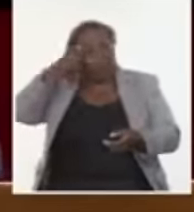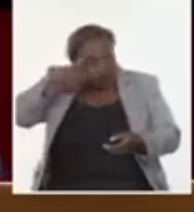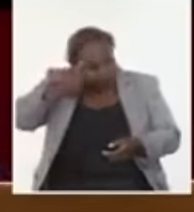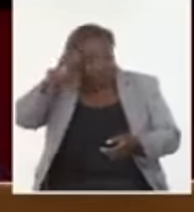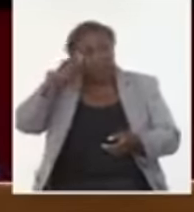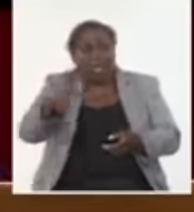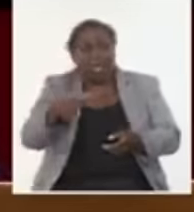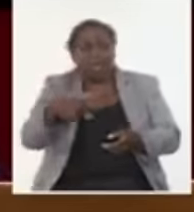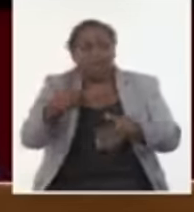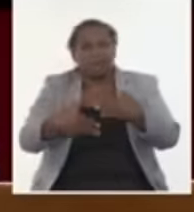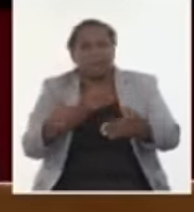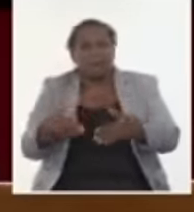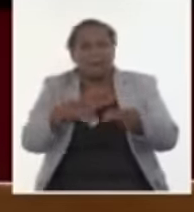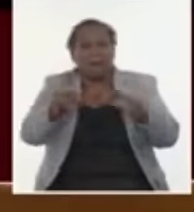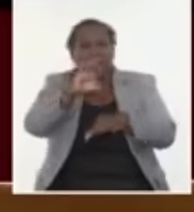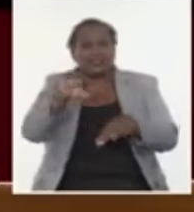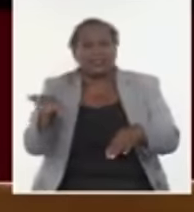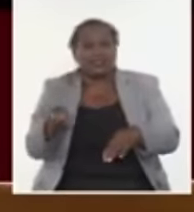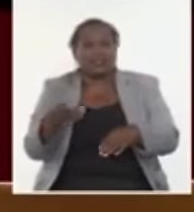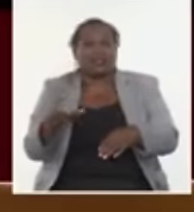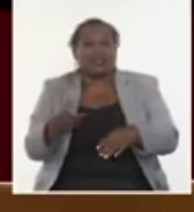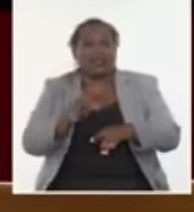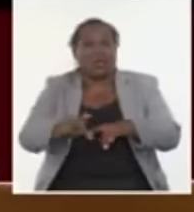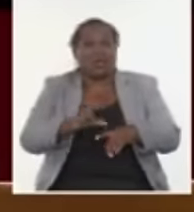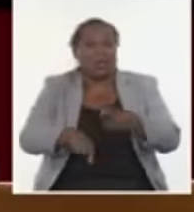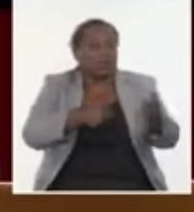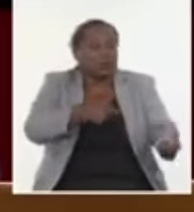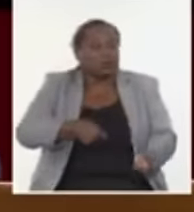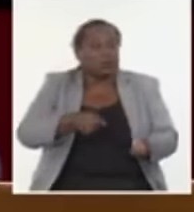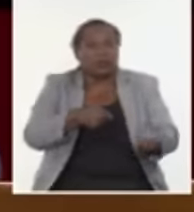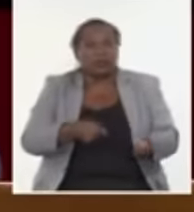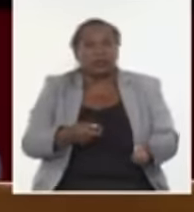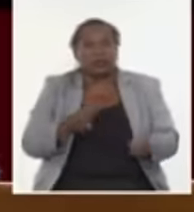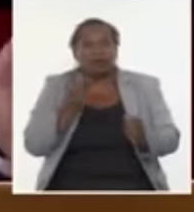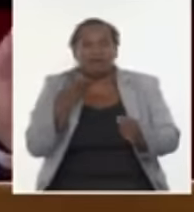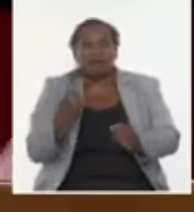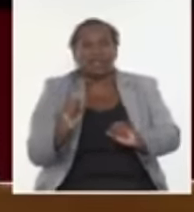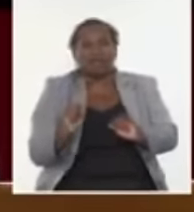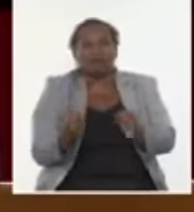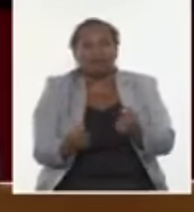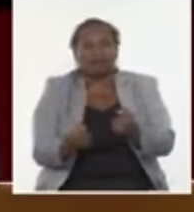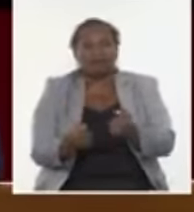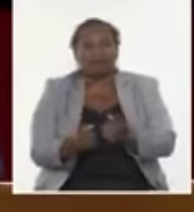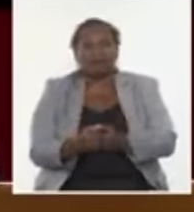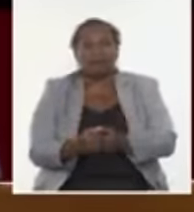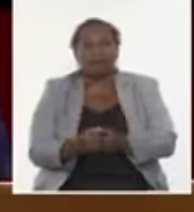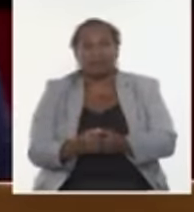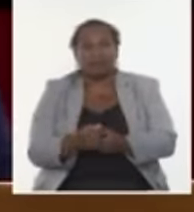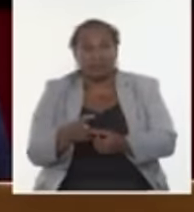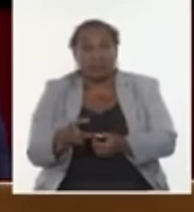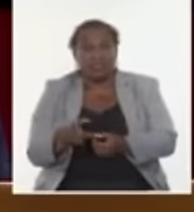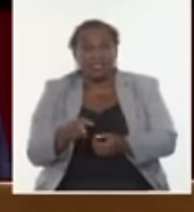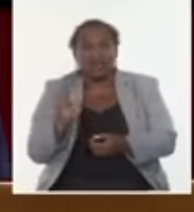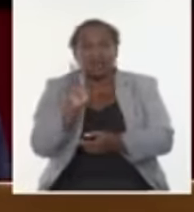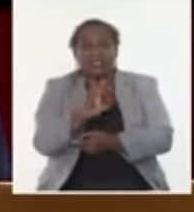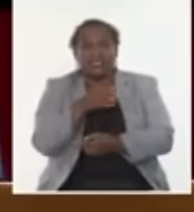Debilidades del Ministerio de Agricultura, hay que decirlo así. Falta de exigencia. Bueno, para que tengan una idea, se han